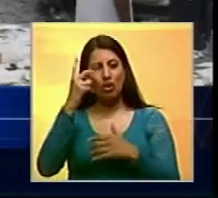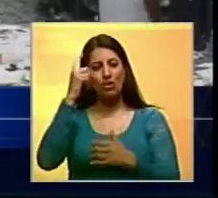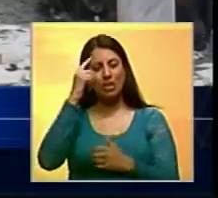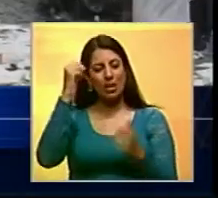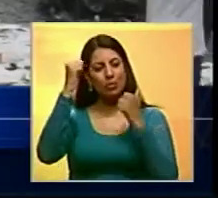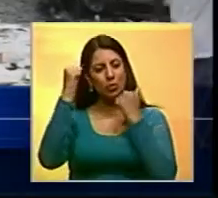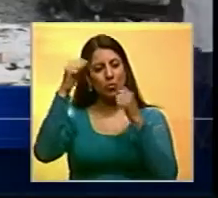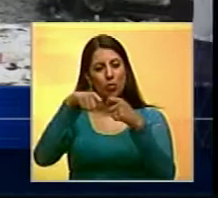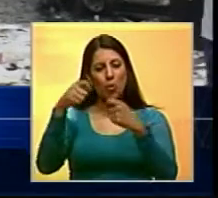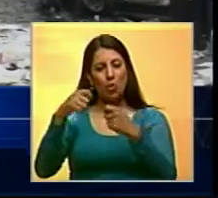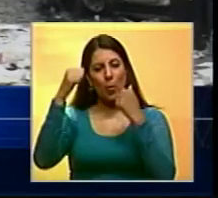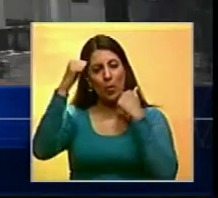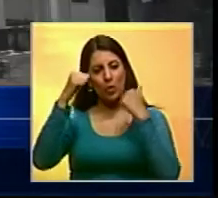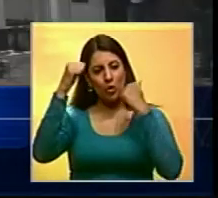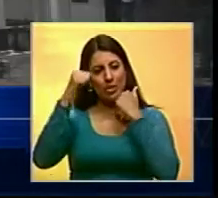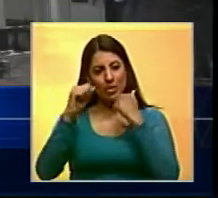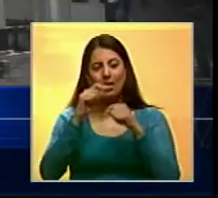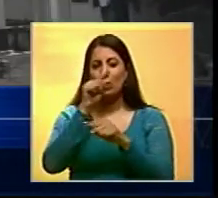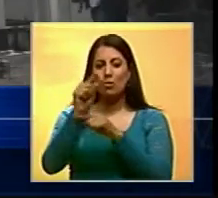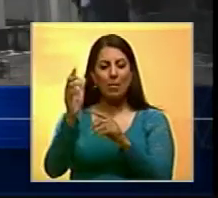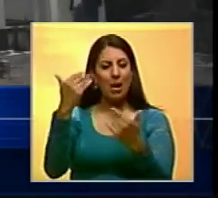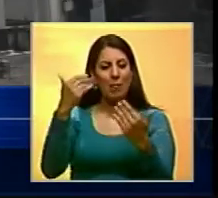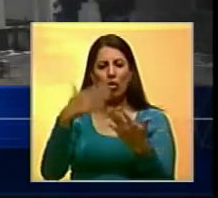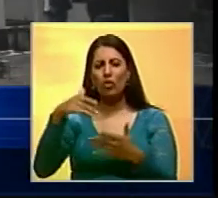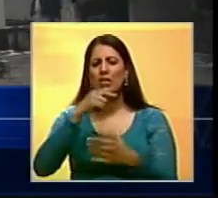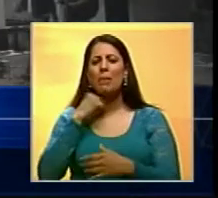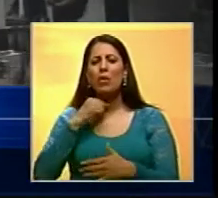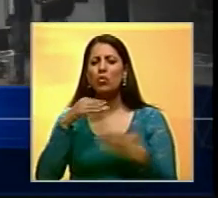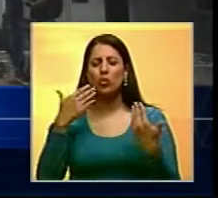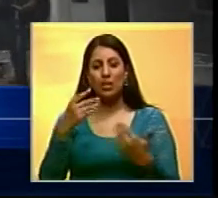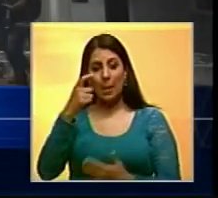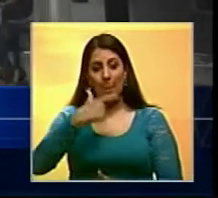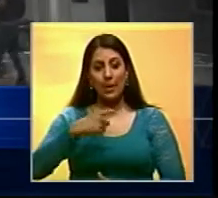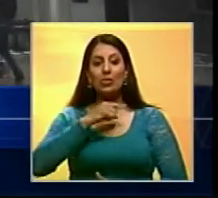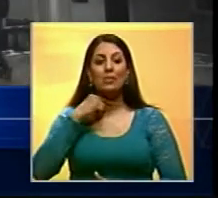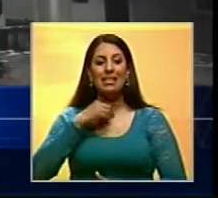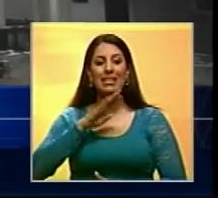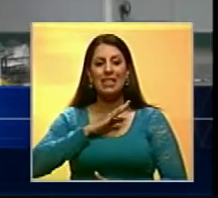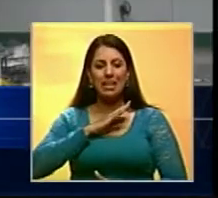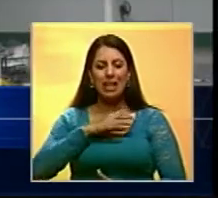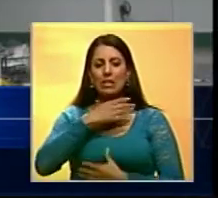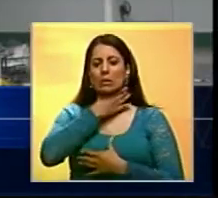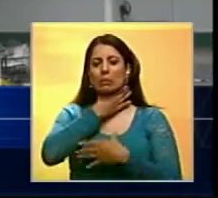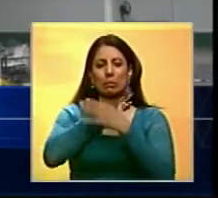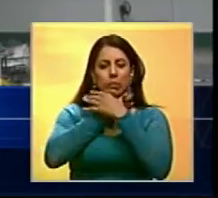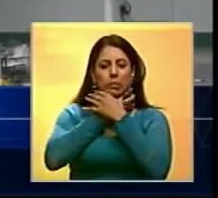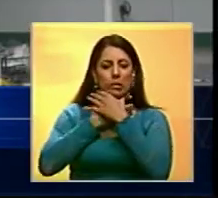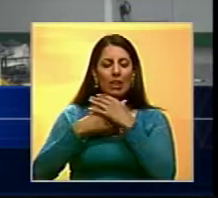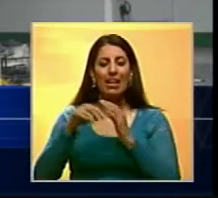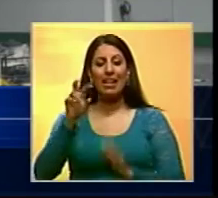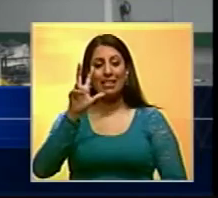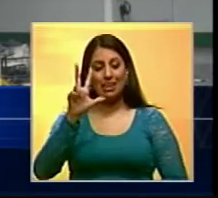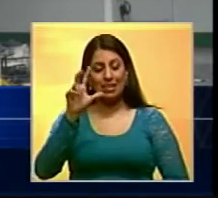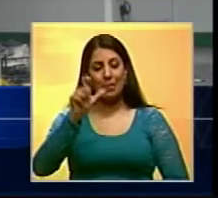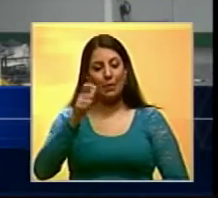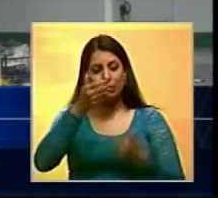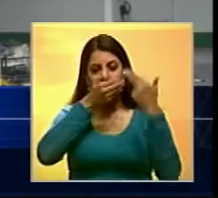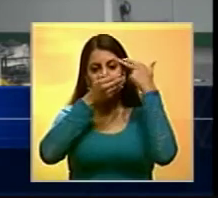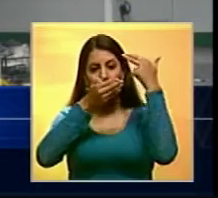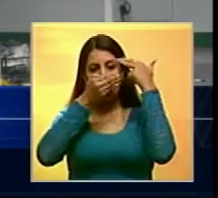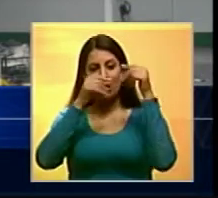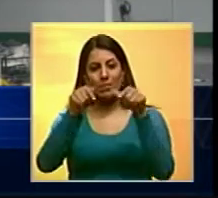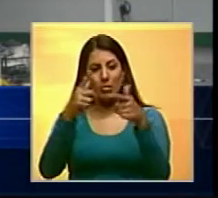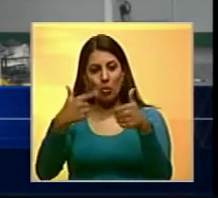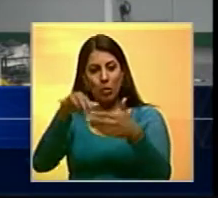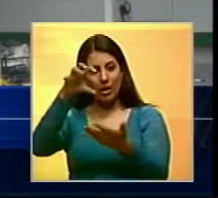de destrozos y protestas exigiendo su paradero. El religioso, que presenta signos de tortura, es el tercero en ser secuestrado en